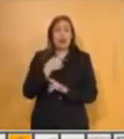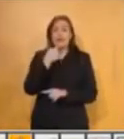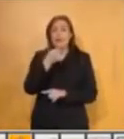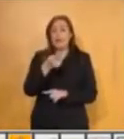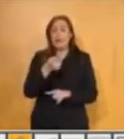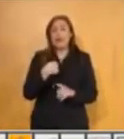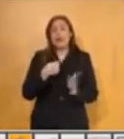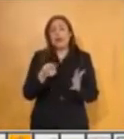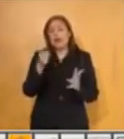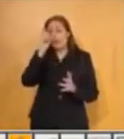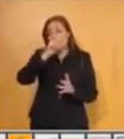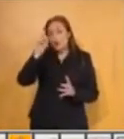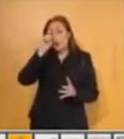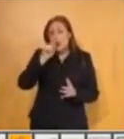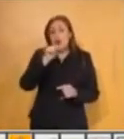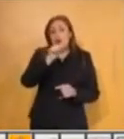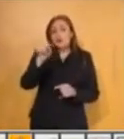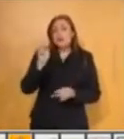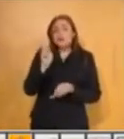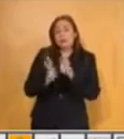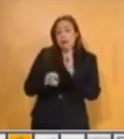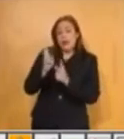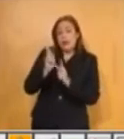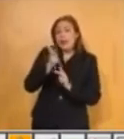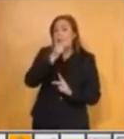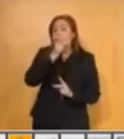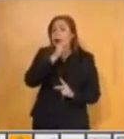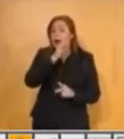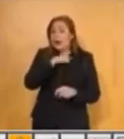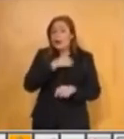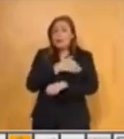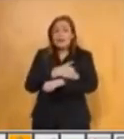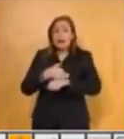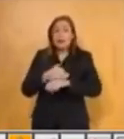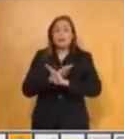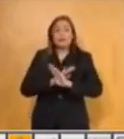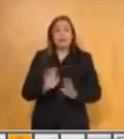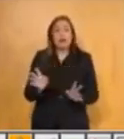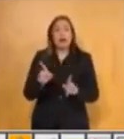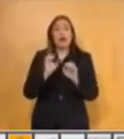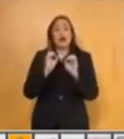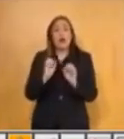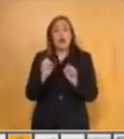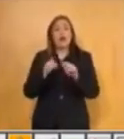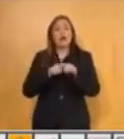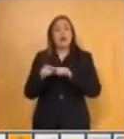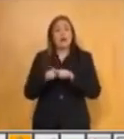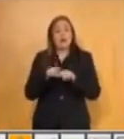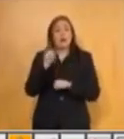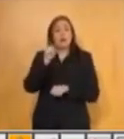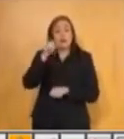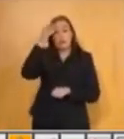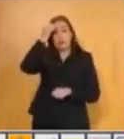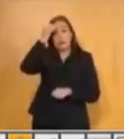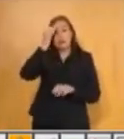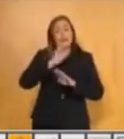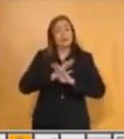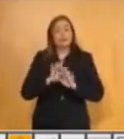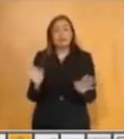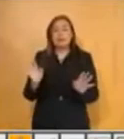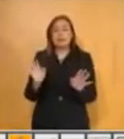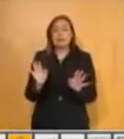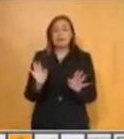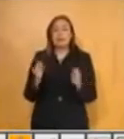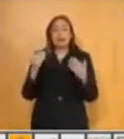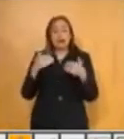en ambas clases, fue que tú conversaras con tus papás o hermanos acerca de lo aprendido. Y lo que se supone